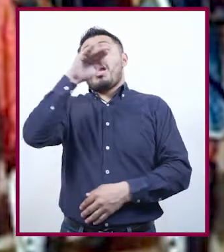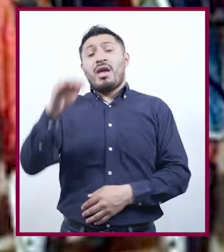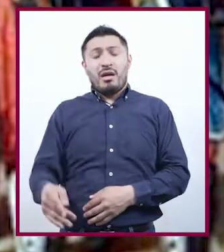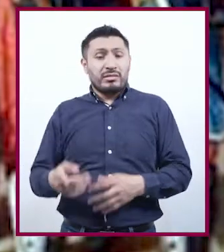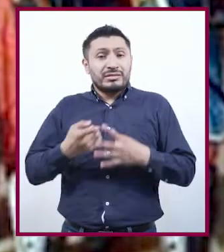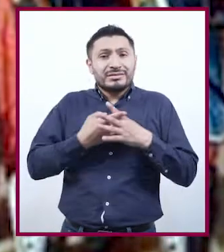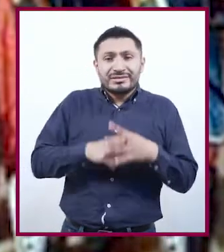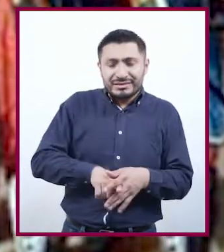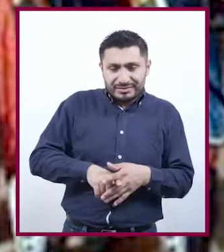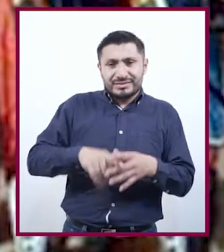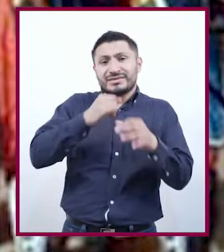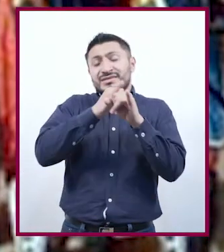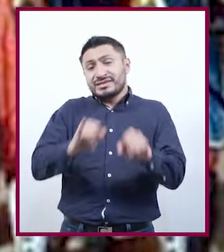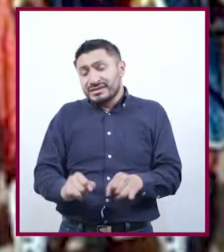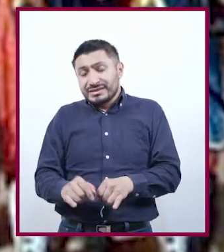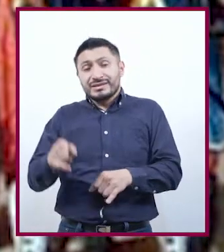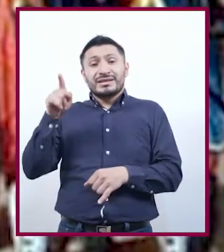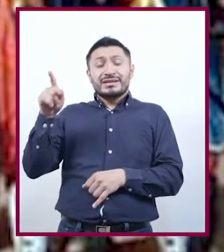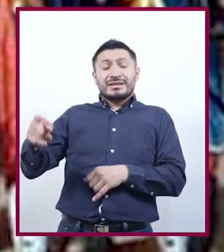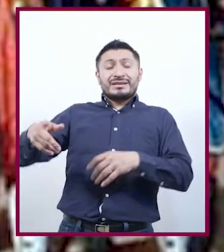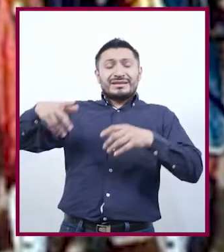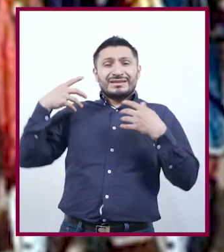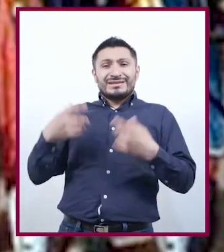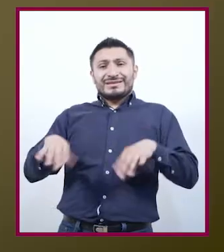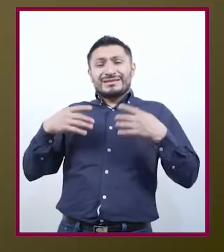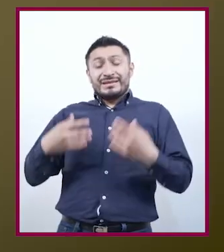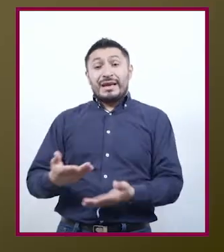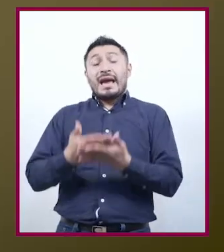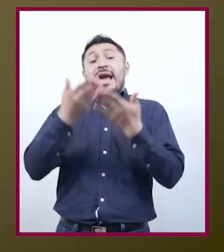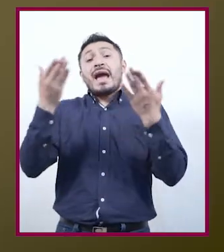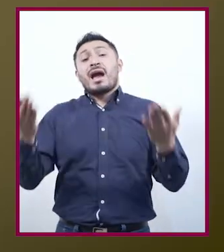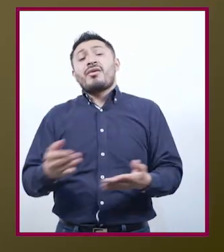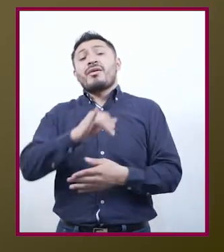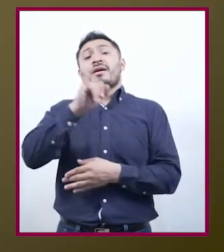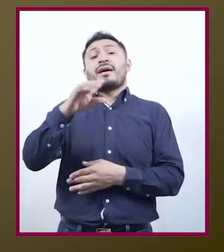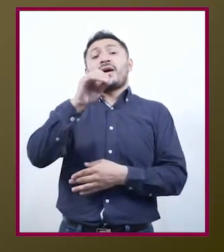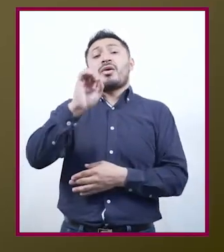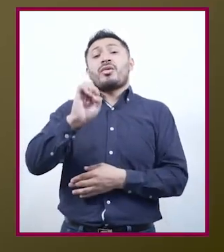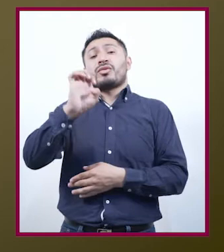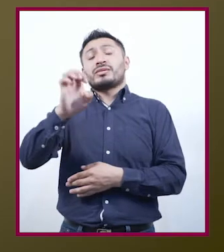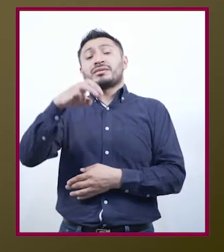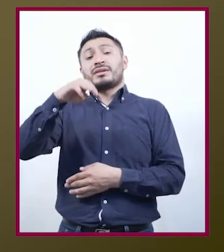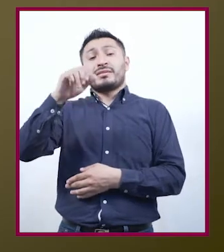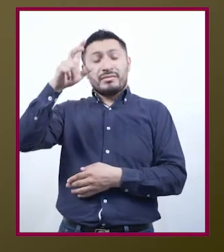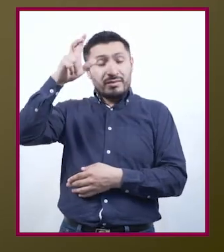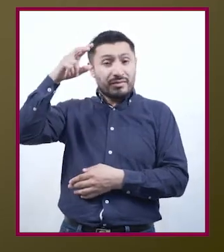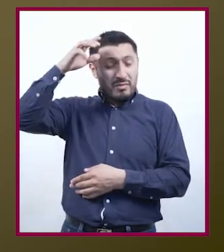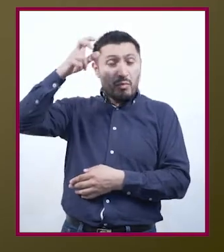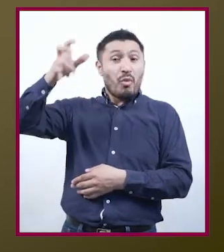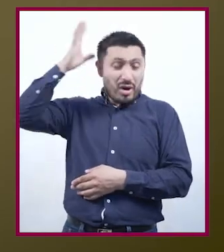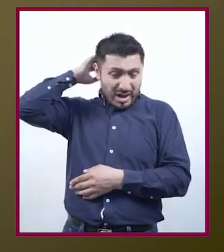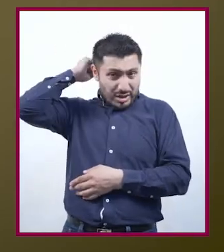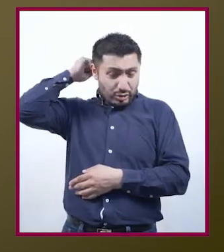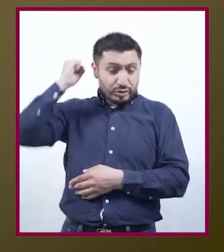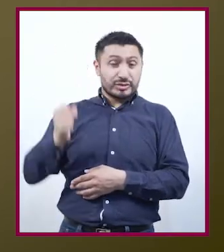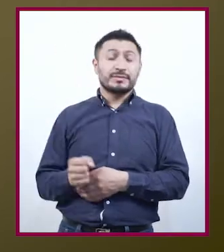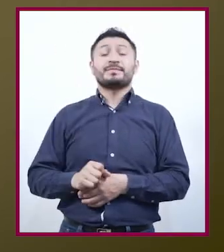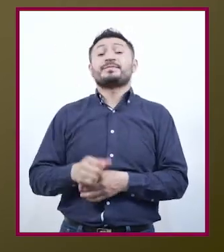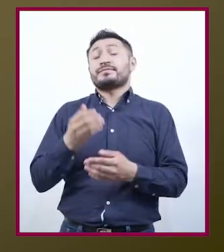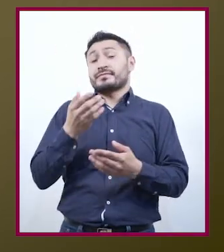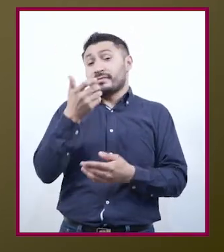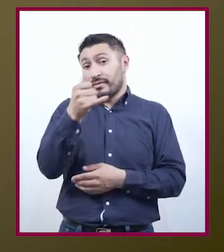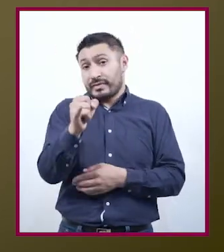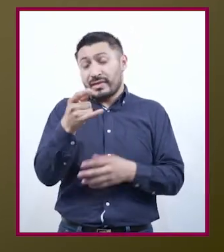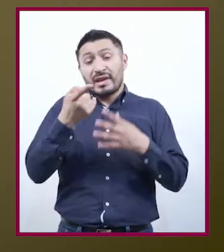que iniciaron la lucha de independencia, el liderazgo del movimiento recayó en la figura de José María Morelos y Pavón. Es